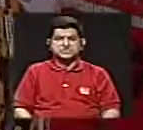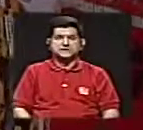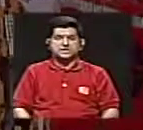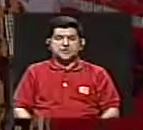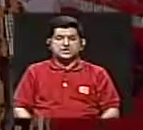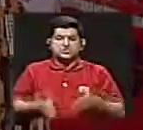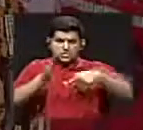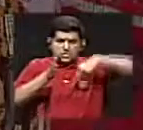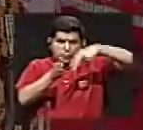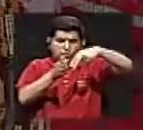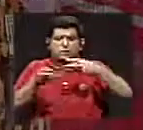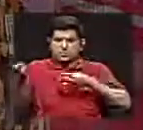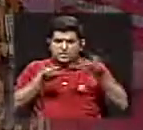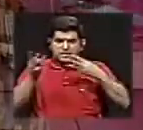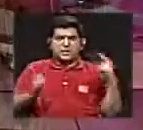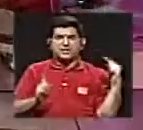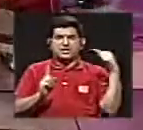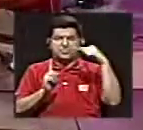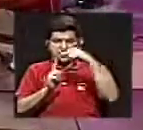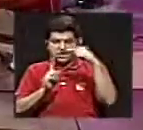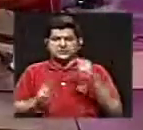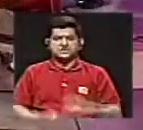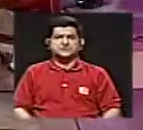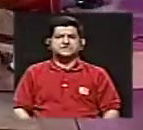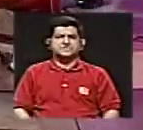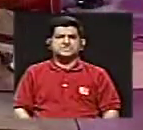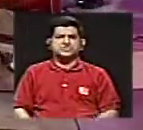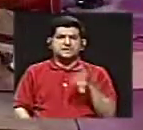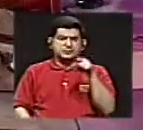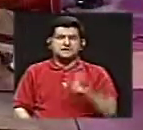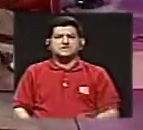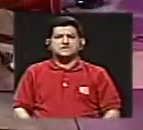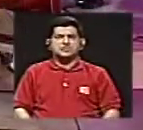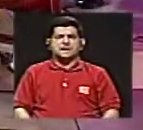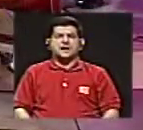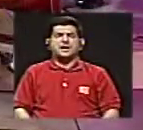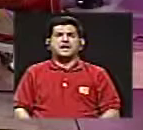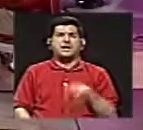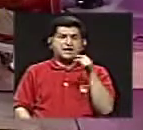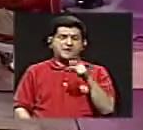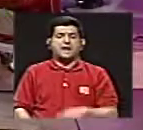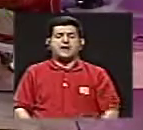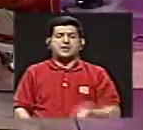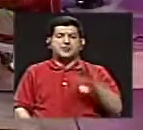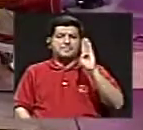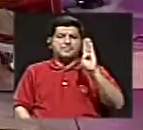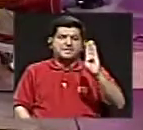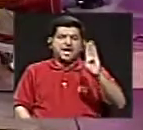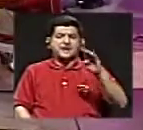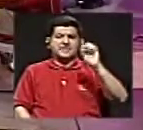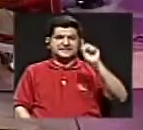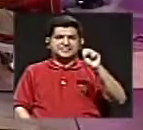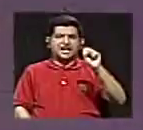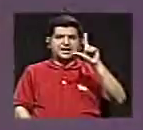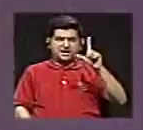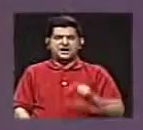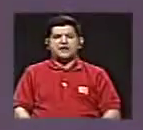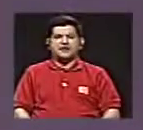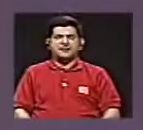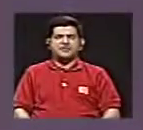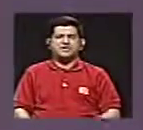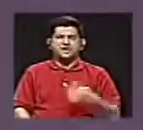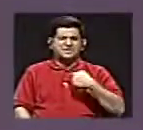bulevar, del mercado, y va a finalizar al Liberty Hall, que es el Black Salam. Tiene otro nombre, pero es un poquito